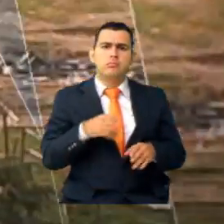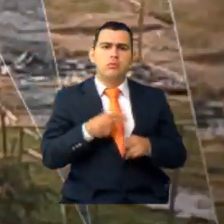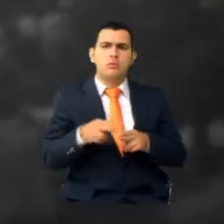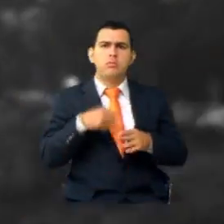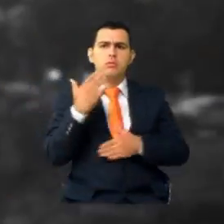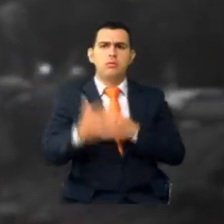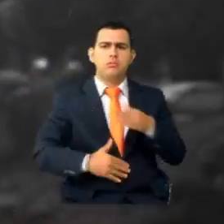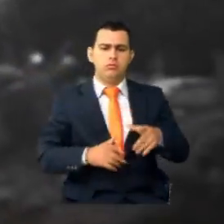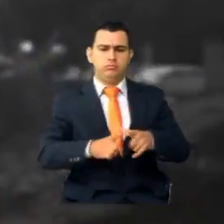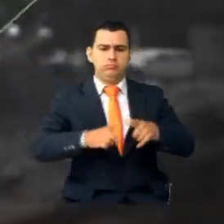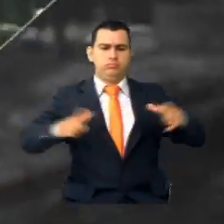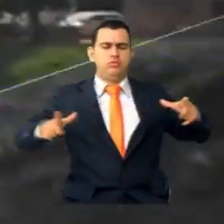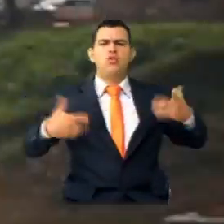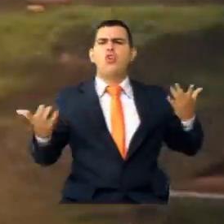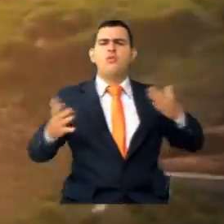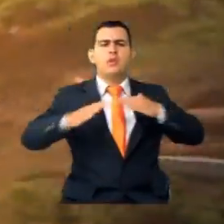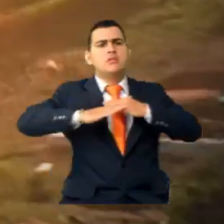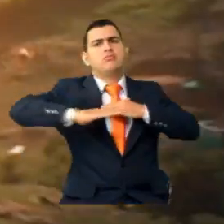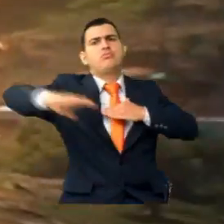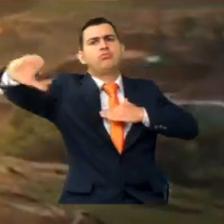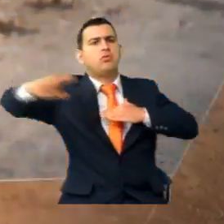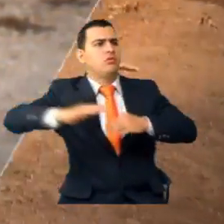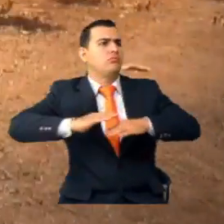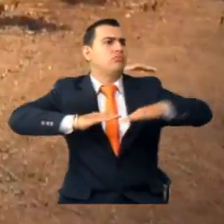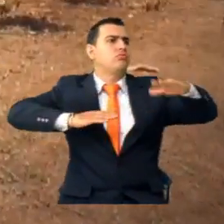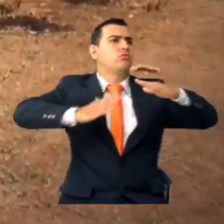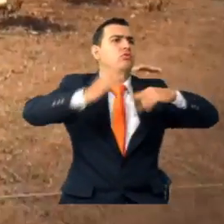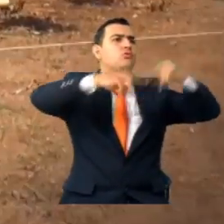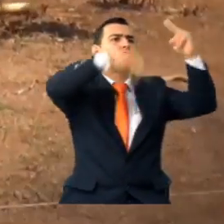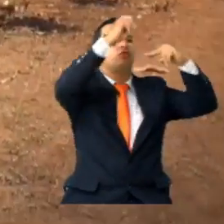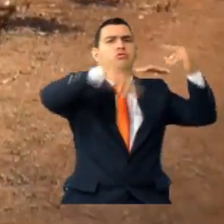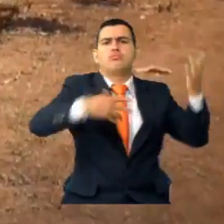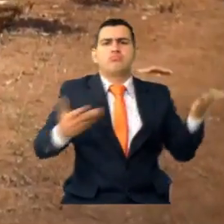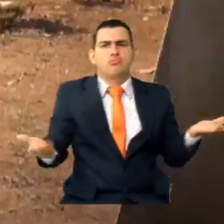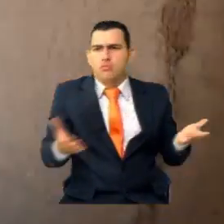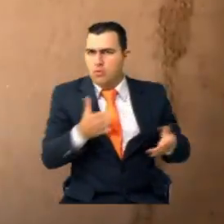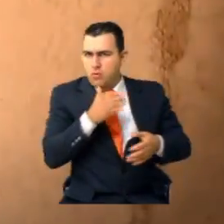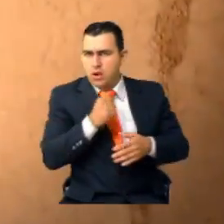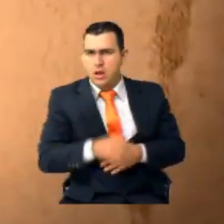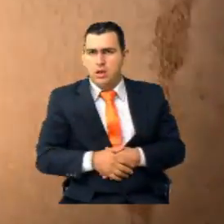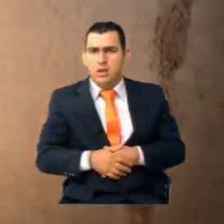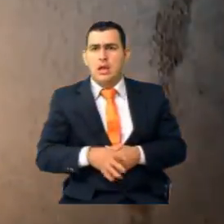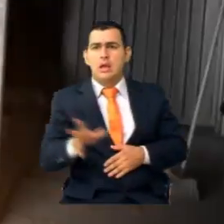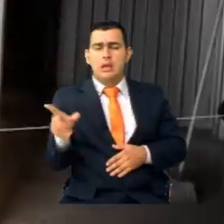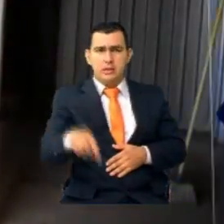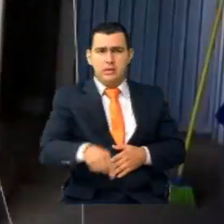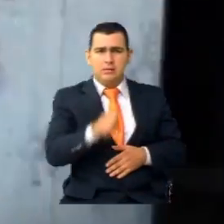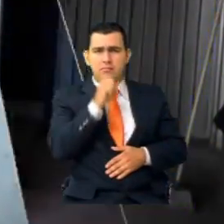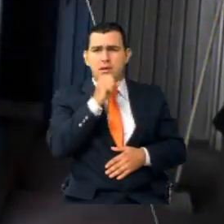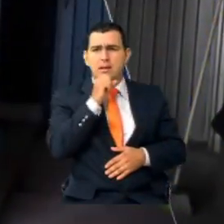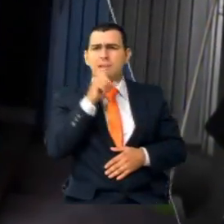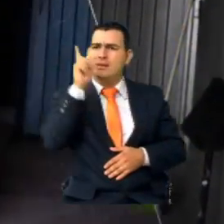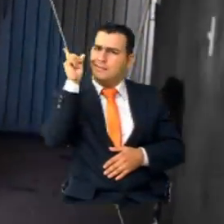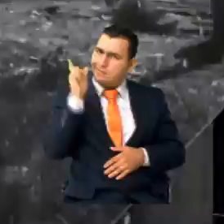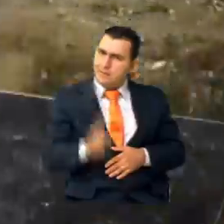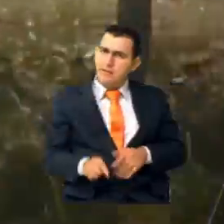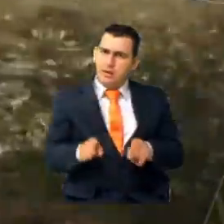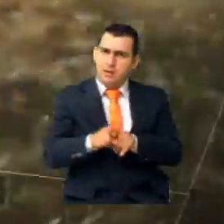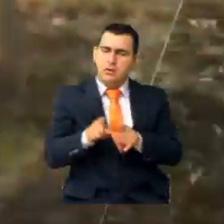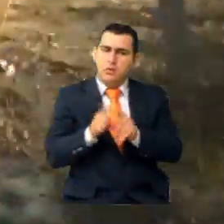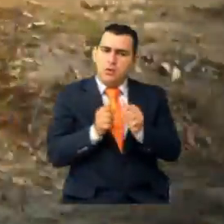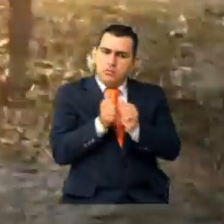aún no está definida legalmente y el obstáculo de la legalización de predios en buena parte de Barranca Bermeja debe ser superado de